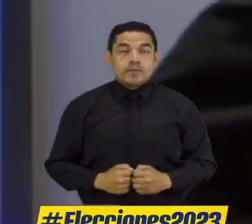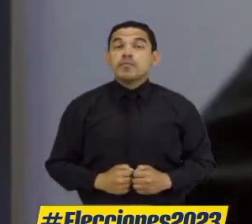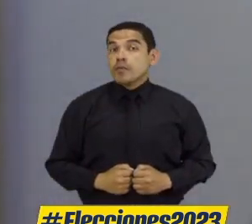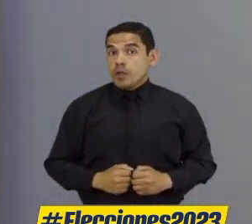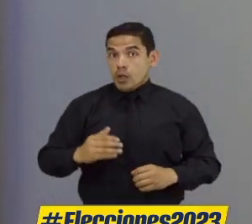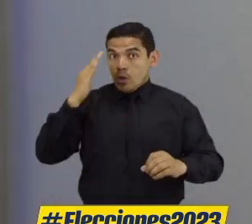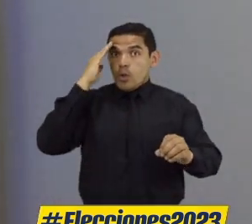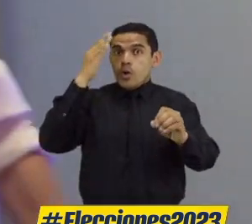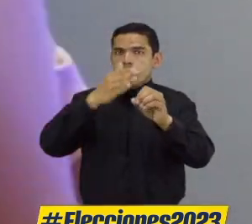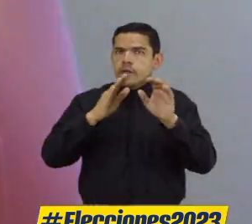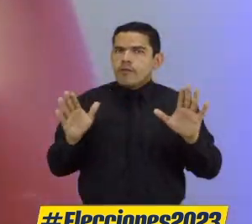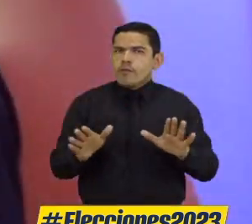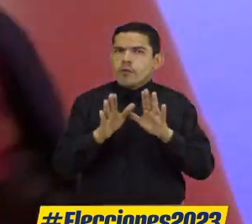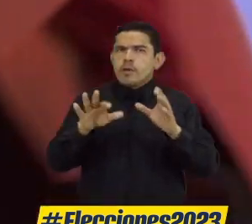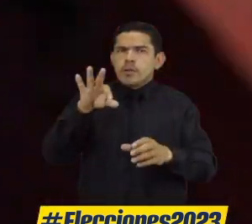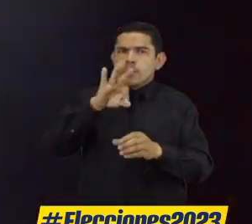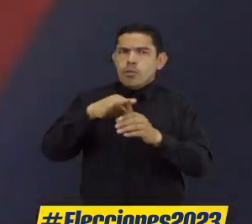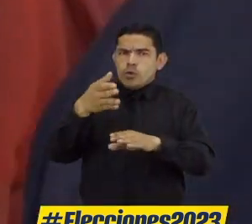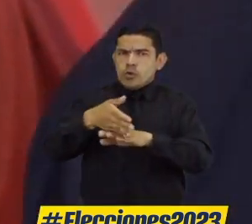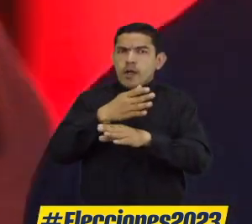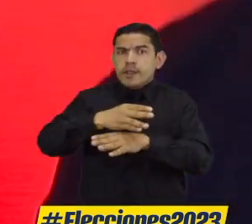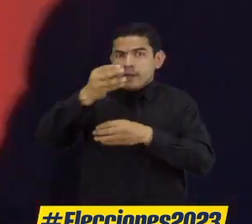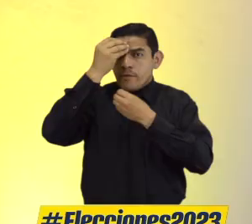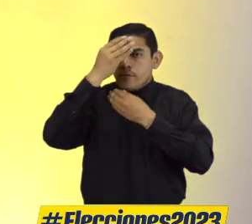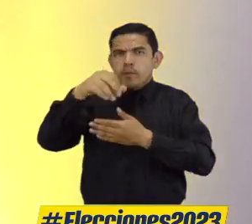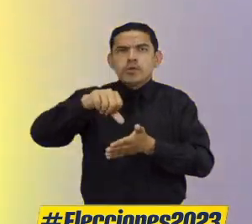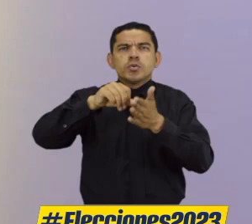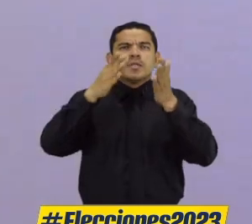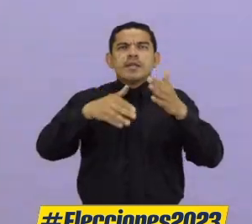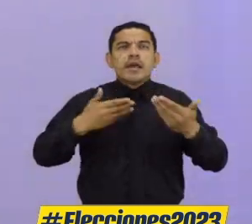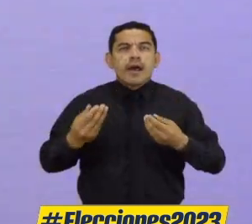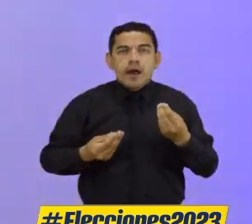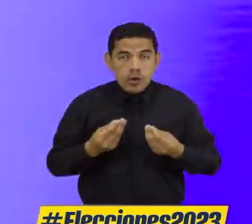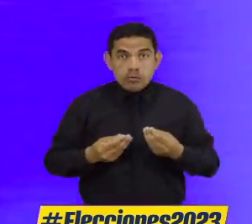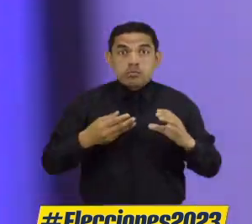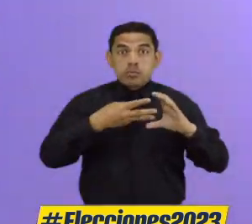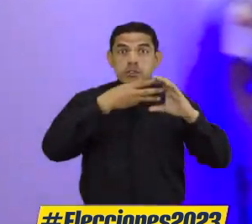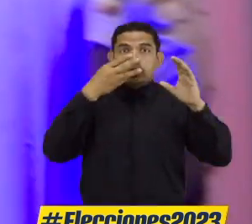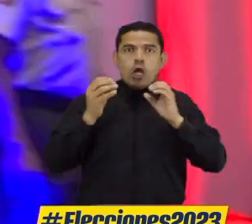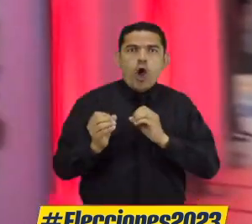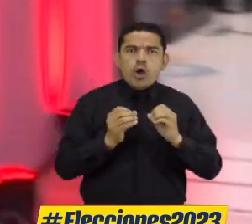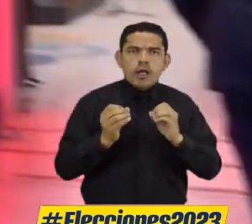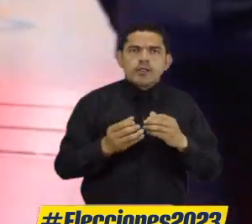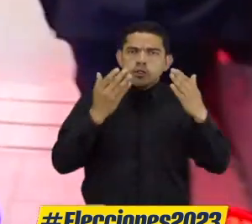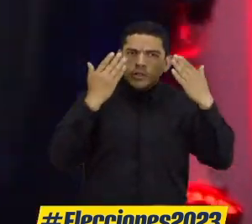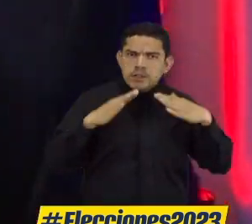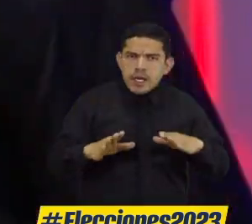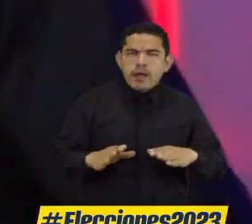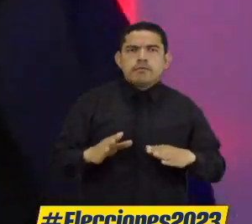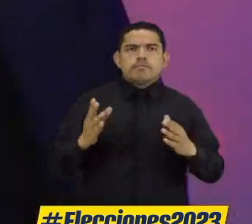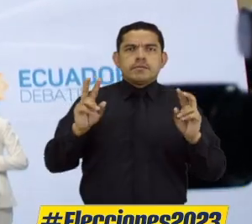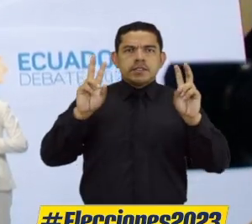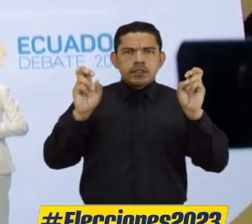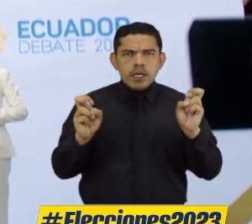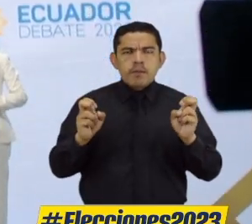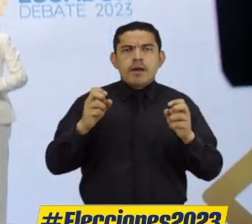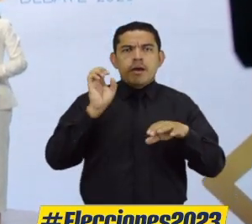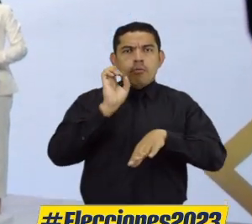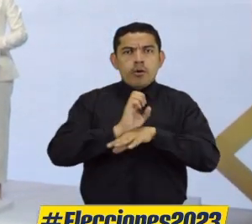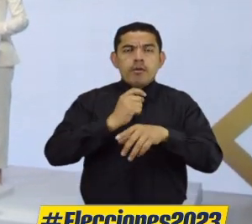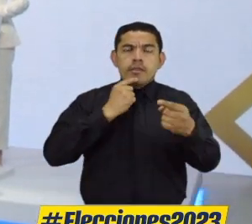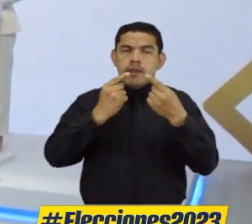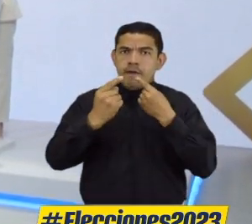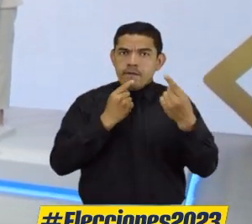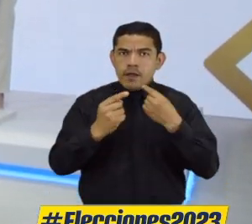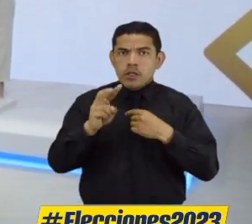Con el objetivo de fomentar el voto informado de la ciudadanía, el Consejo Nacional Electoral realizó Ecuador Debate 2023,